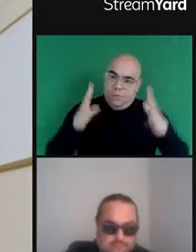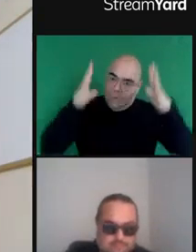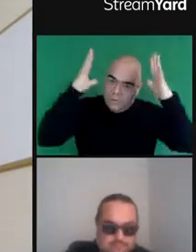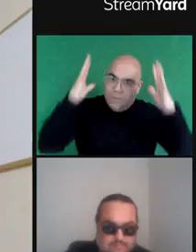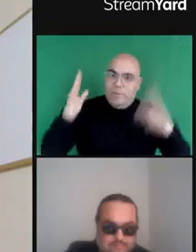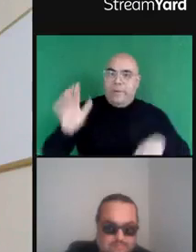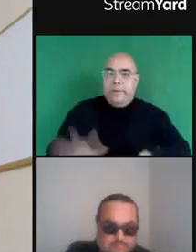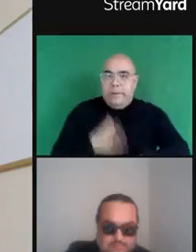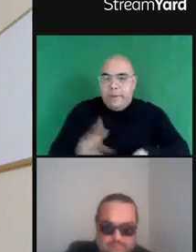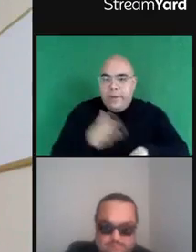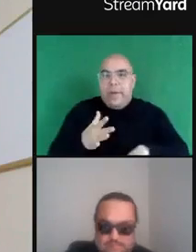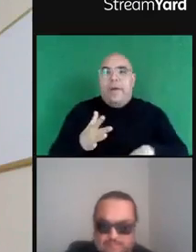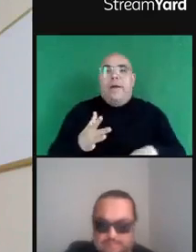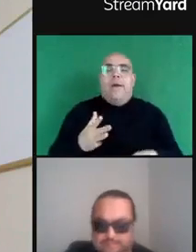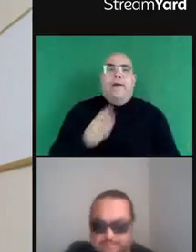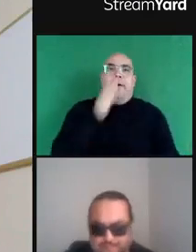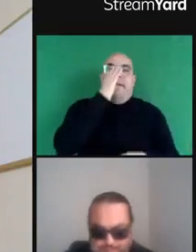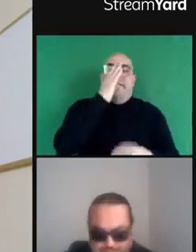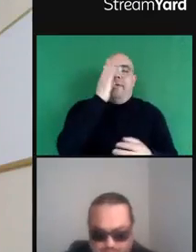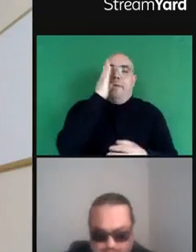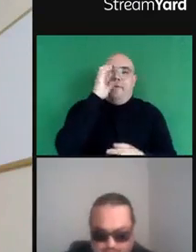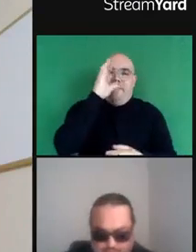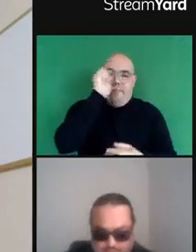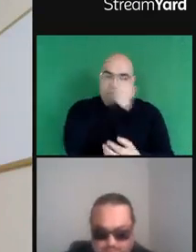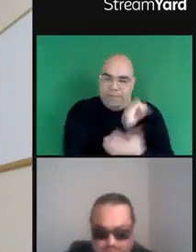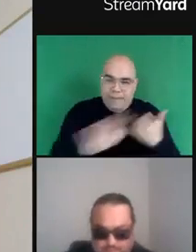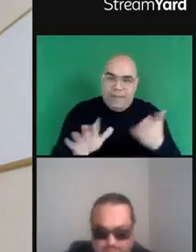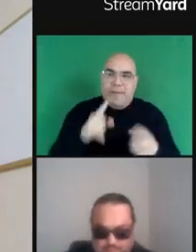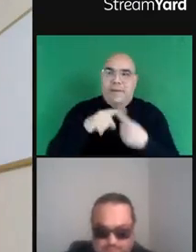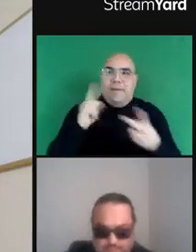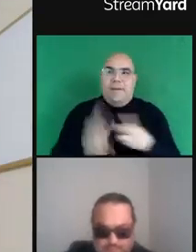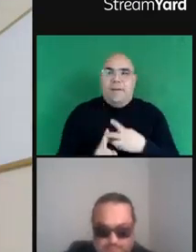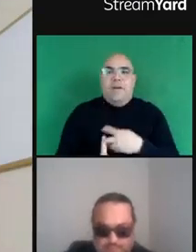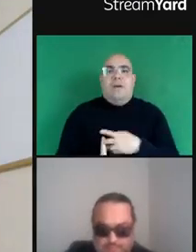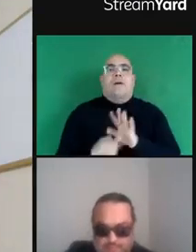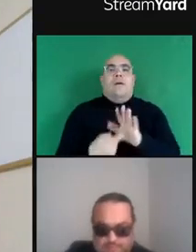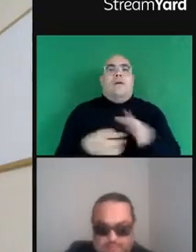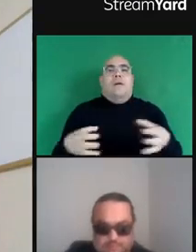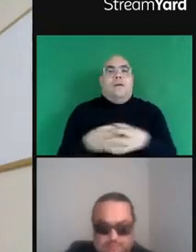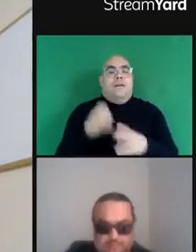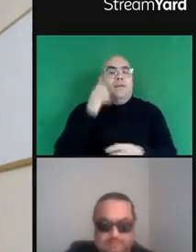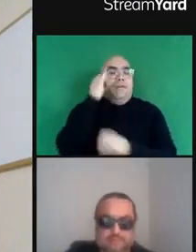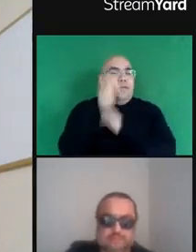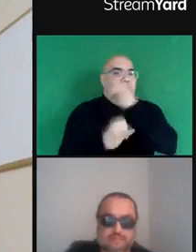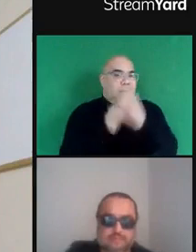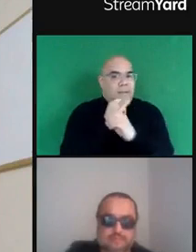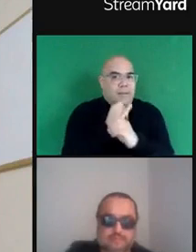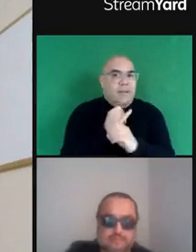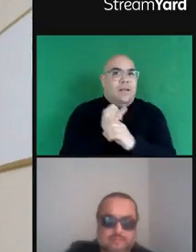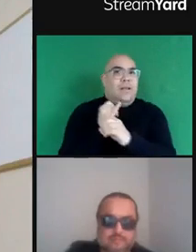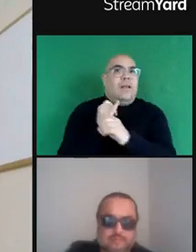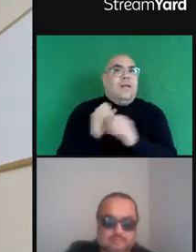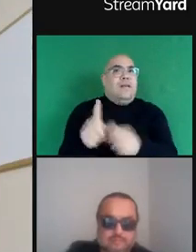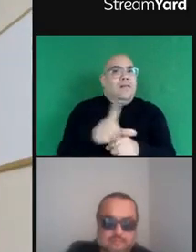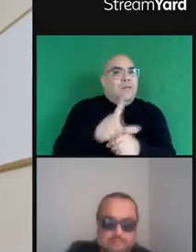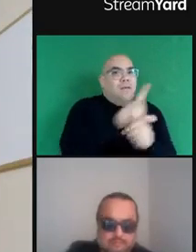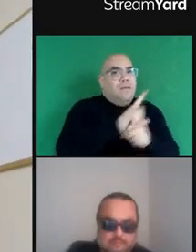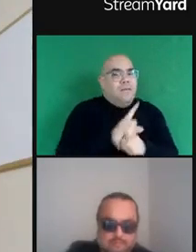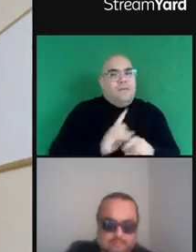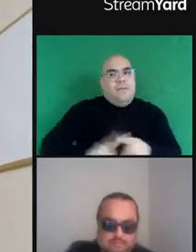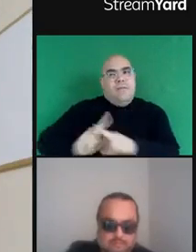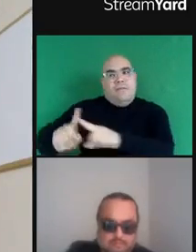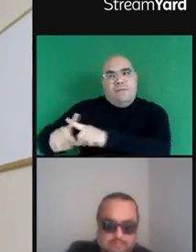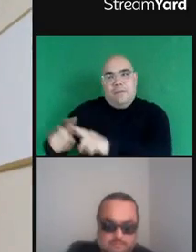estímulos, becas, residencias, comisiones internacionales y locales desde el año 2000, así como con diversas intervenciones,